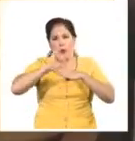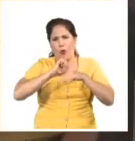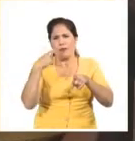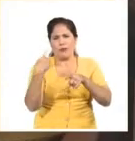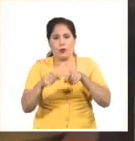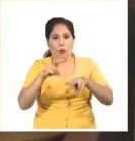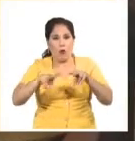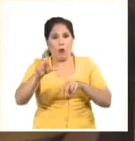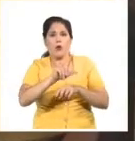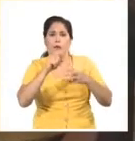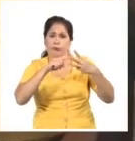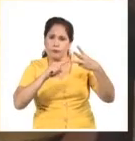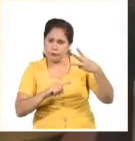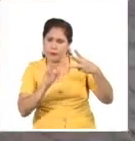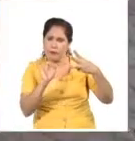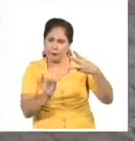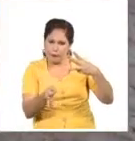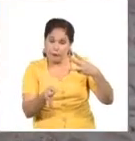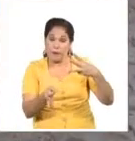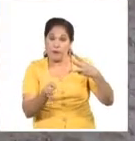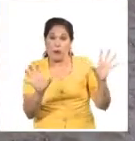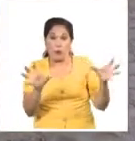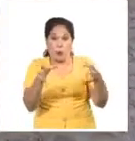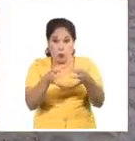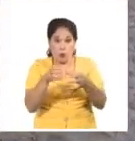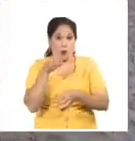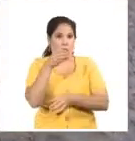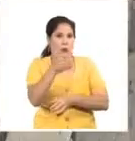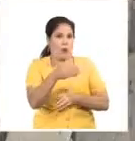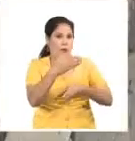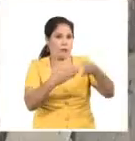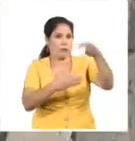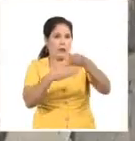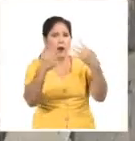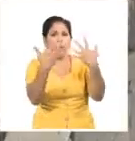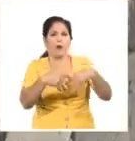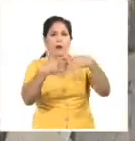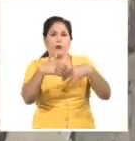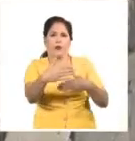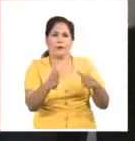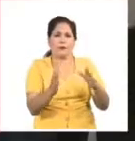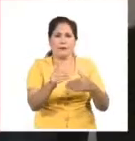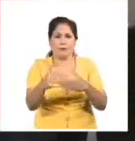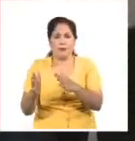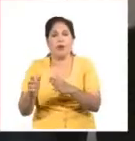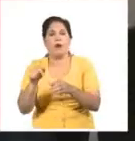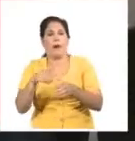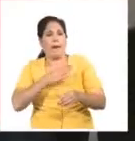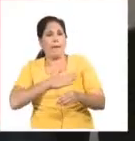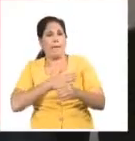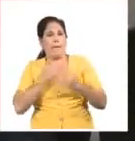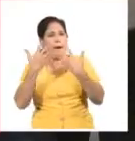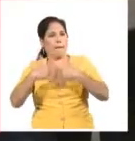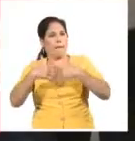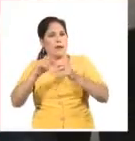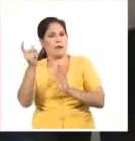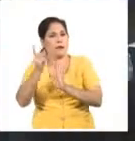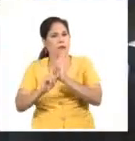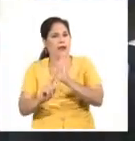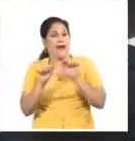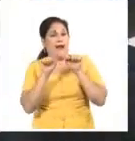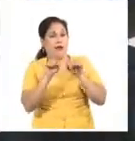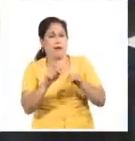Holguín, respectivamente. La comitiva llegó hasta el centro de producción local El Tejar, perteneciente a la empresa Domus, donde se producen